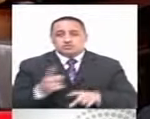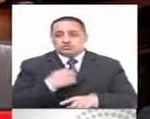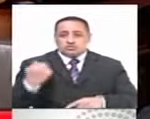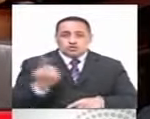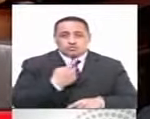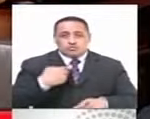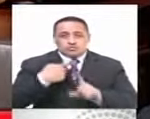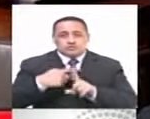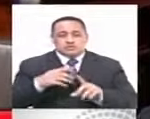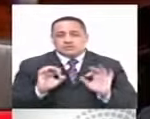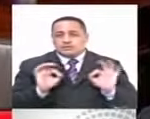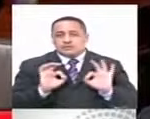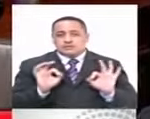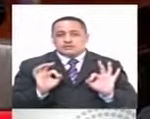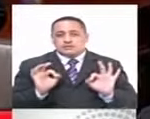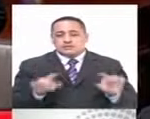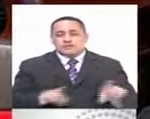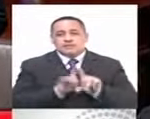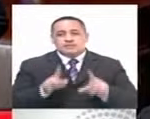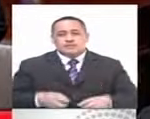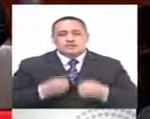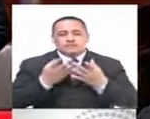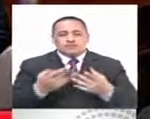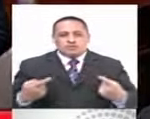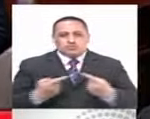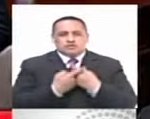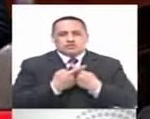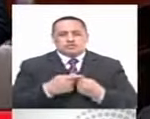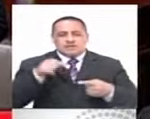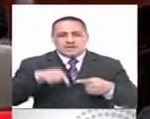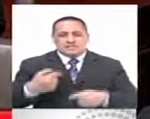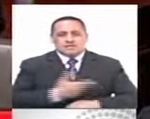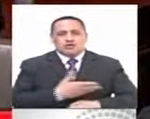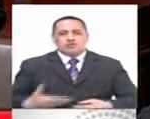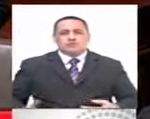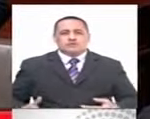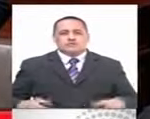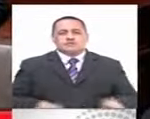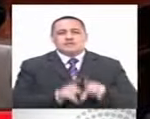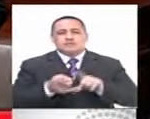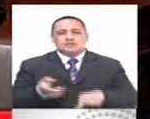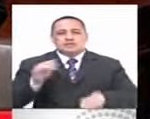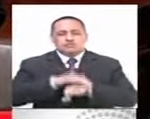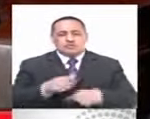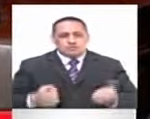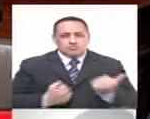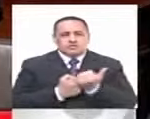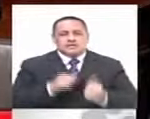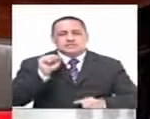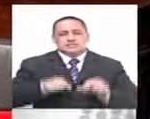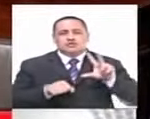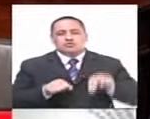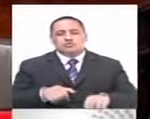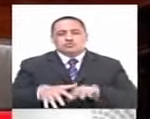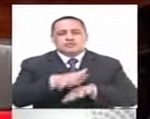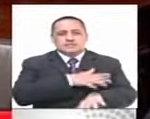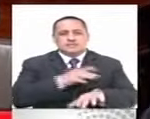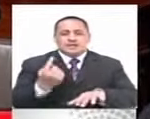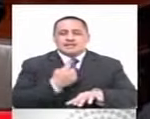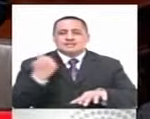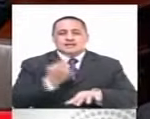positivo. Hay mensajes contradictorios en este gobierno respecto a impulsar o no una asamblea